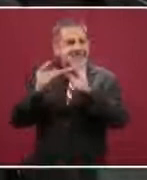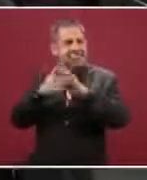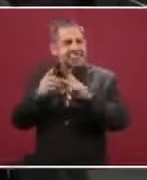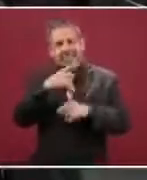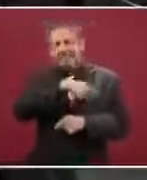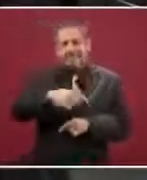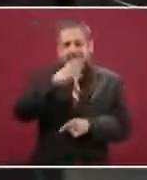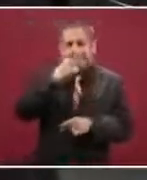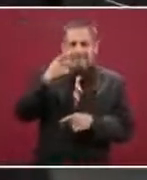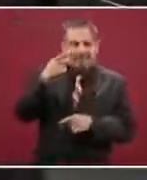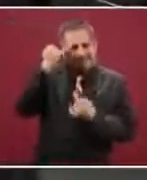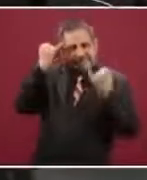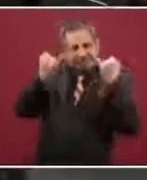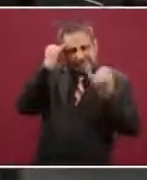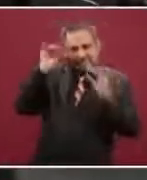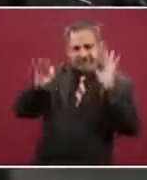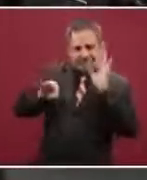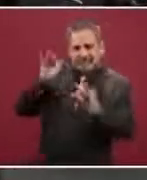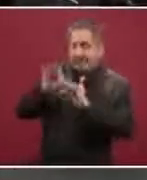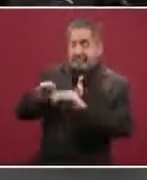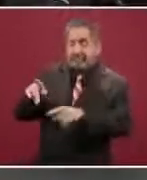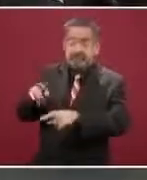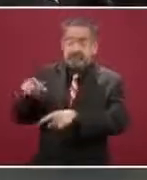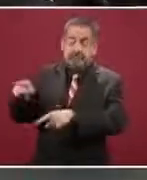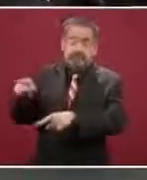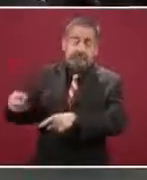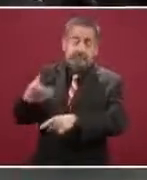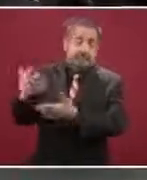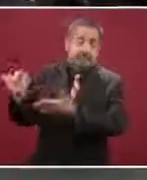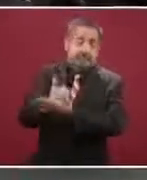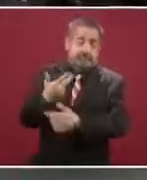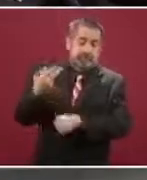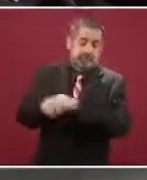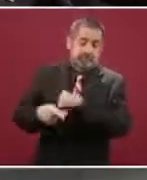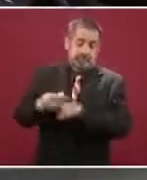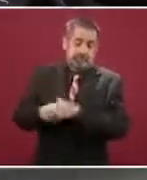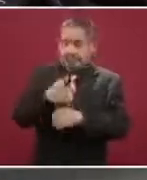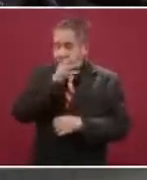esa propaganda, ¿no? Peligro para México.